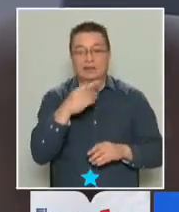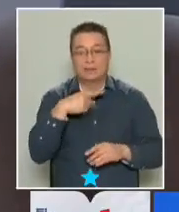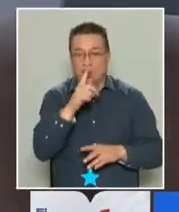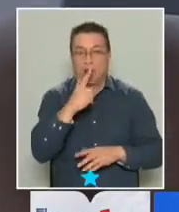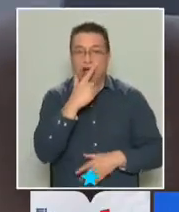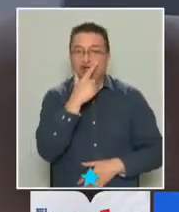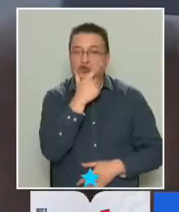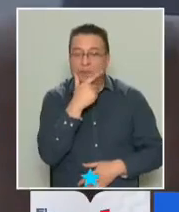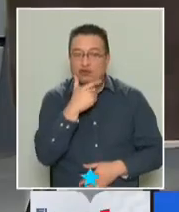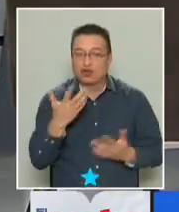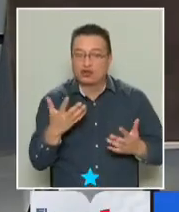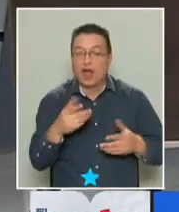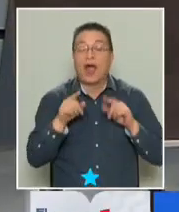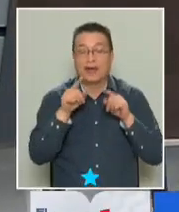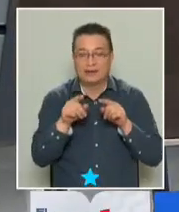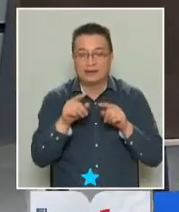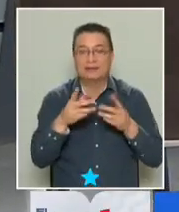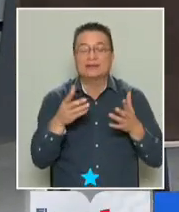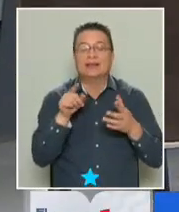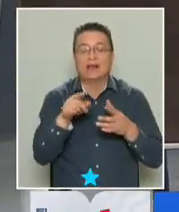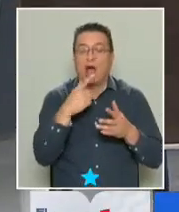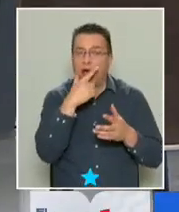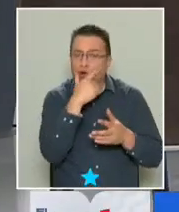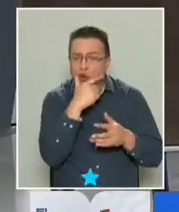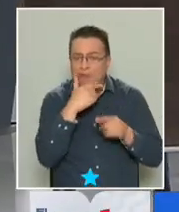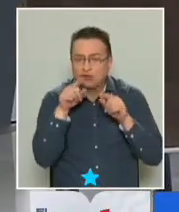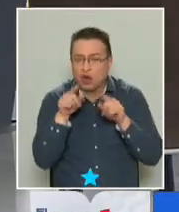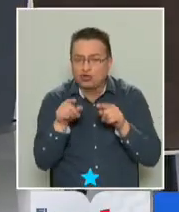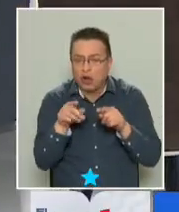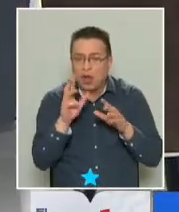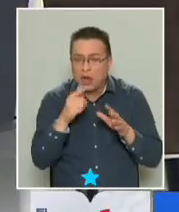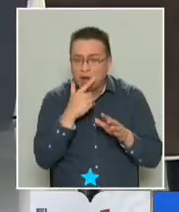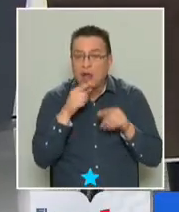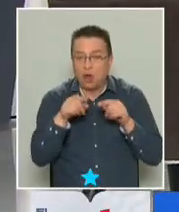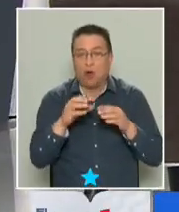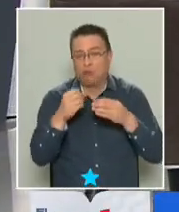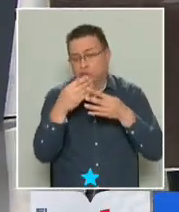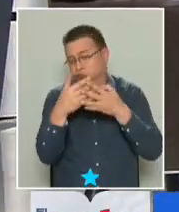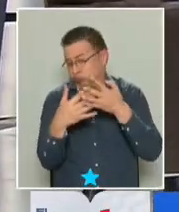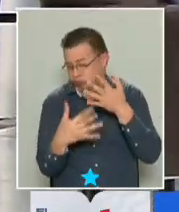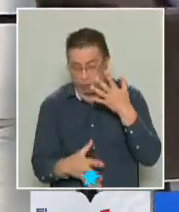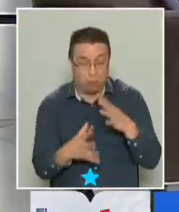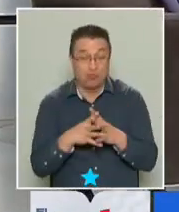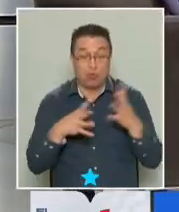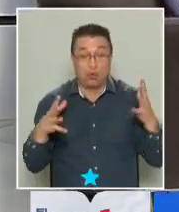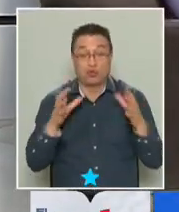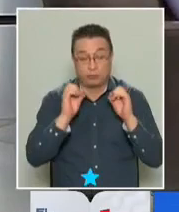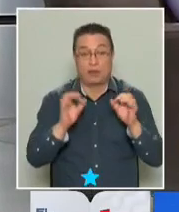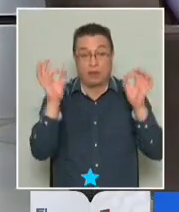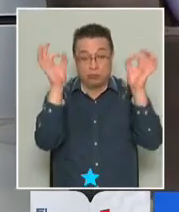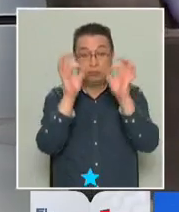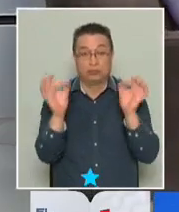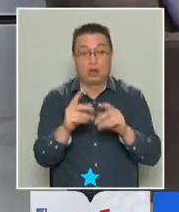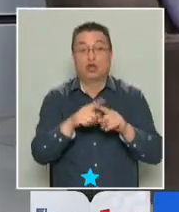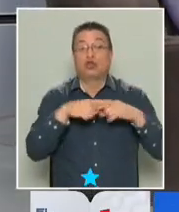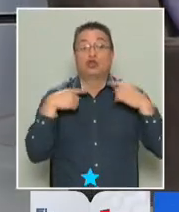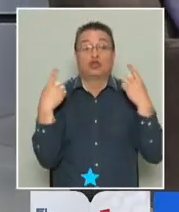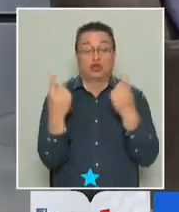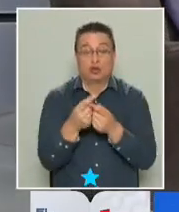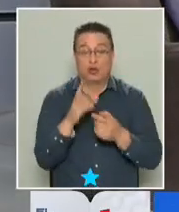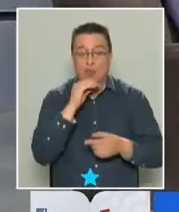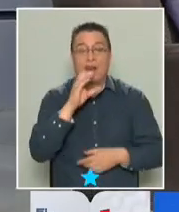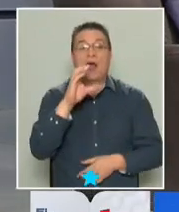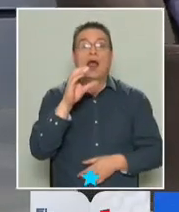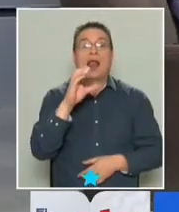sospechosas y las categorías sospechosas son una variedad increíble si nos pusiéramos a definir todos los casos de categorías de